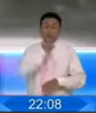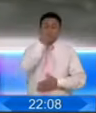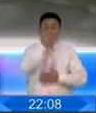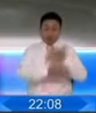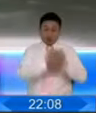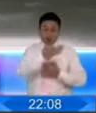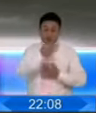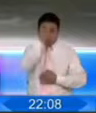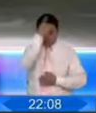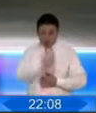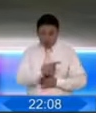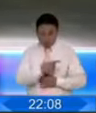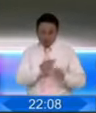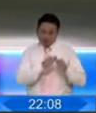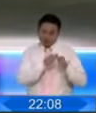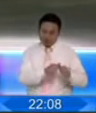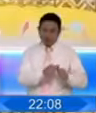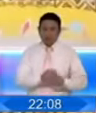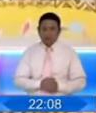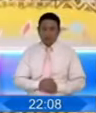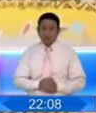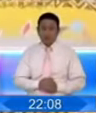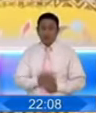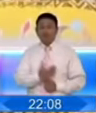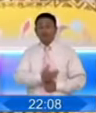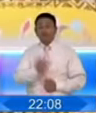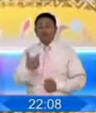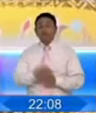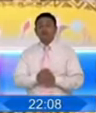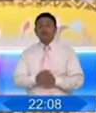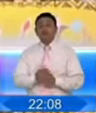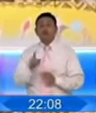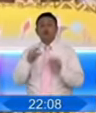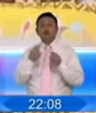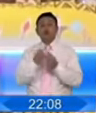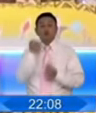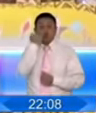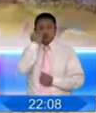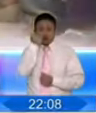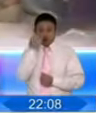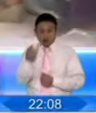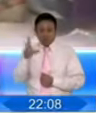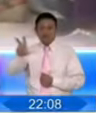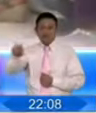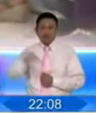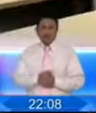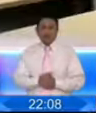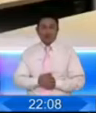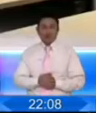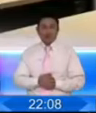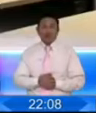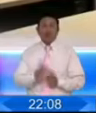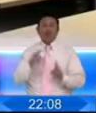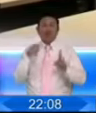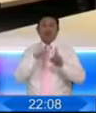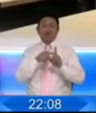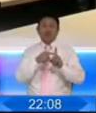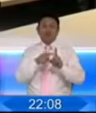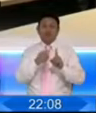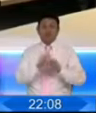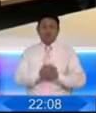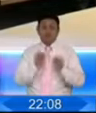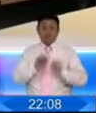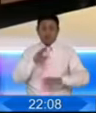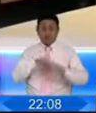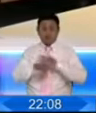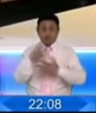instancia sobre la negativa a una acción de protección presentada por indígenas amazónicos. Quito pretendía ya no continuar en la